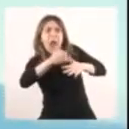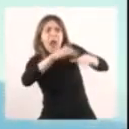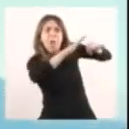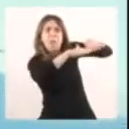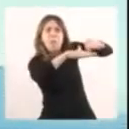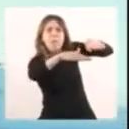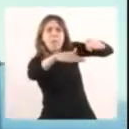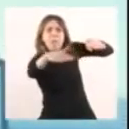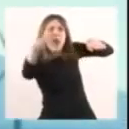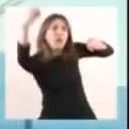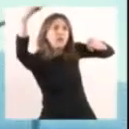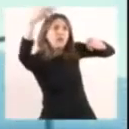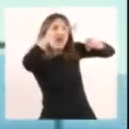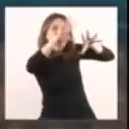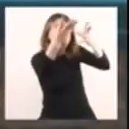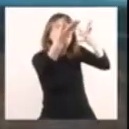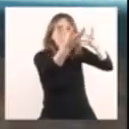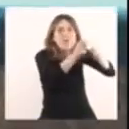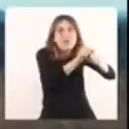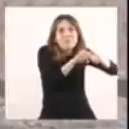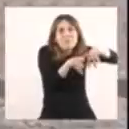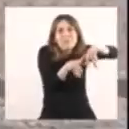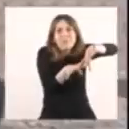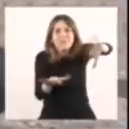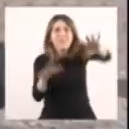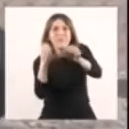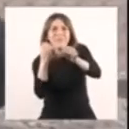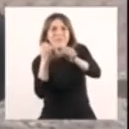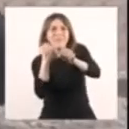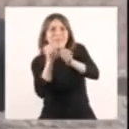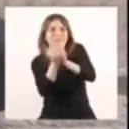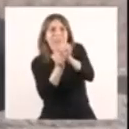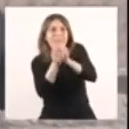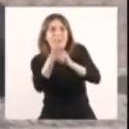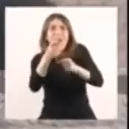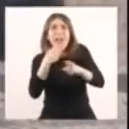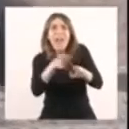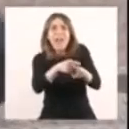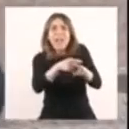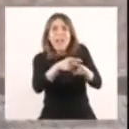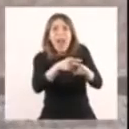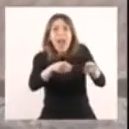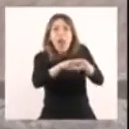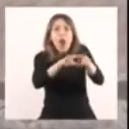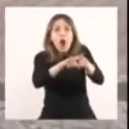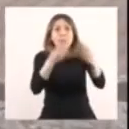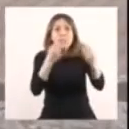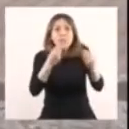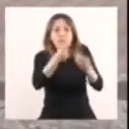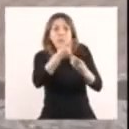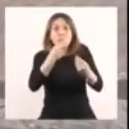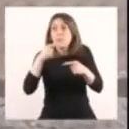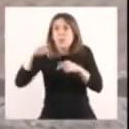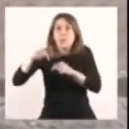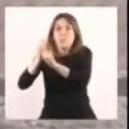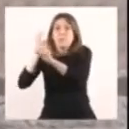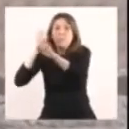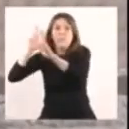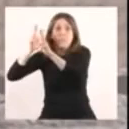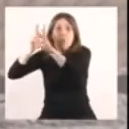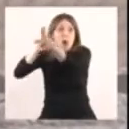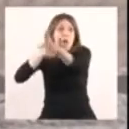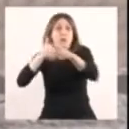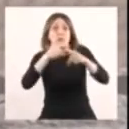y que permiten captar la energía solar, y también toda esa energía se integra al sistema eléctrico del